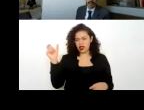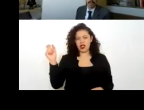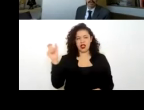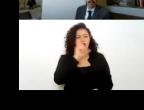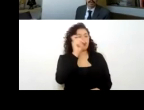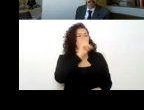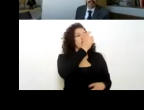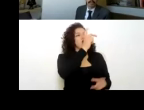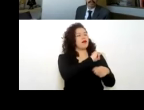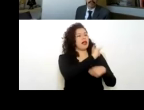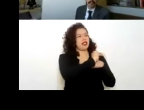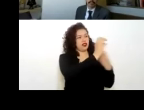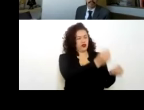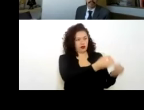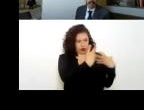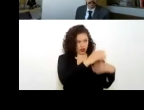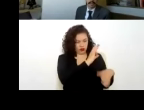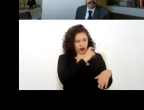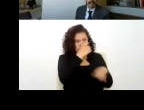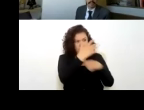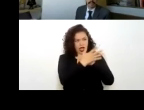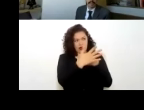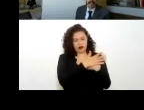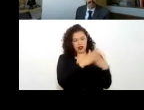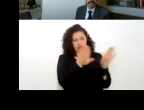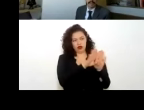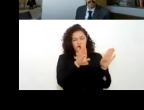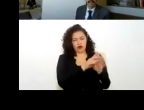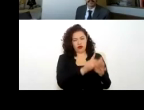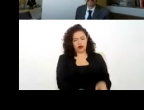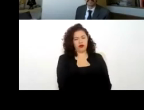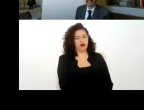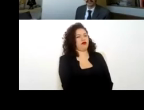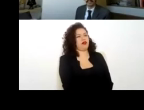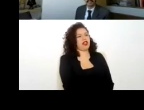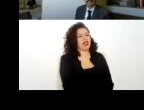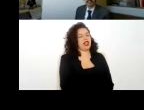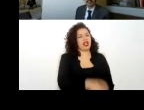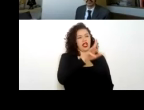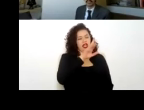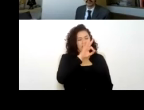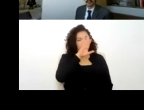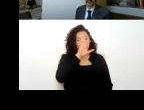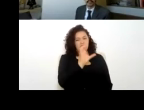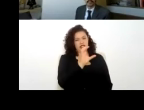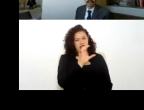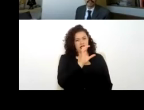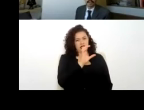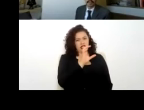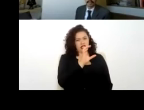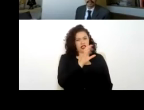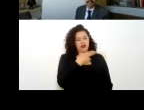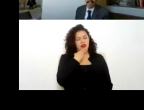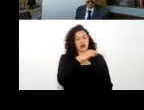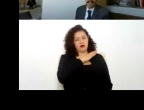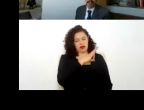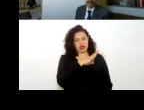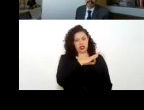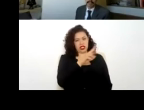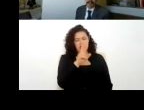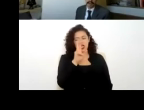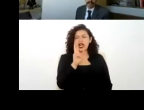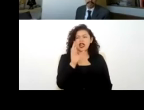extranjero, ¿cómo realizo el aviso cuando rebasa? ¿Con qué RFC? RFC, puedes usar hay un RFC